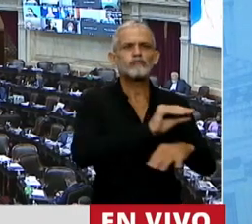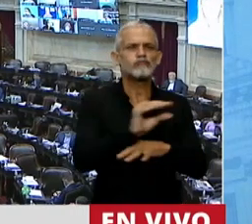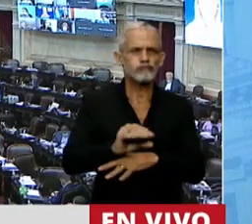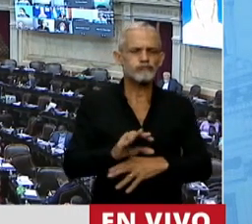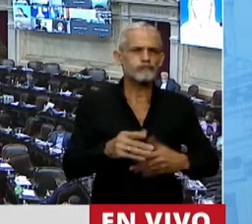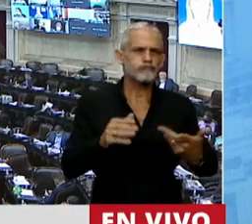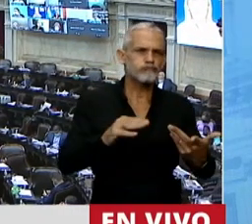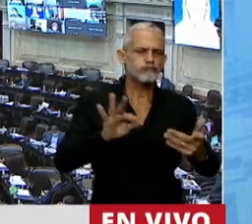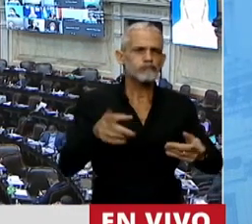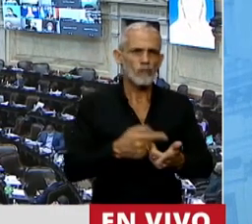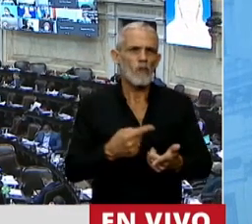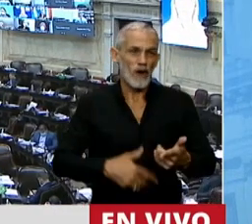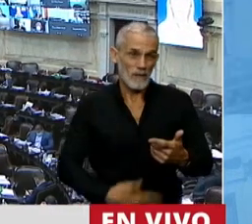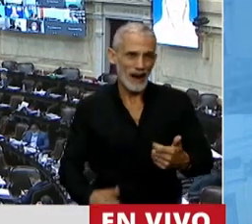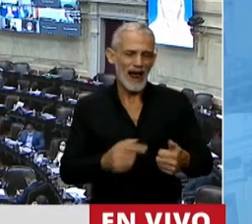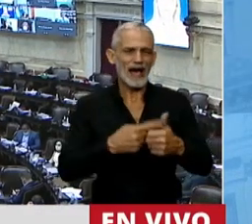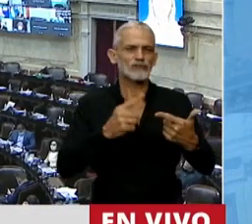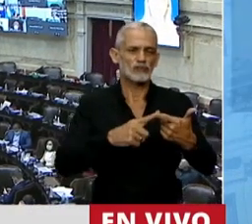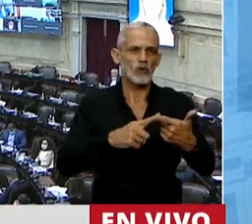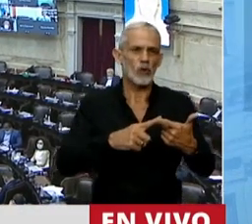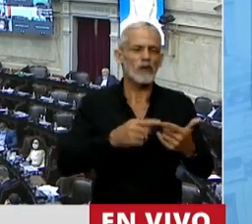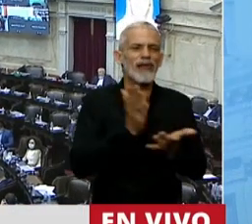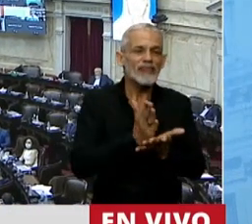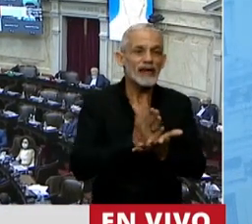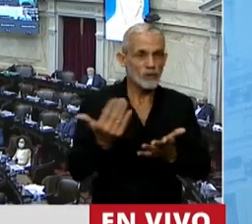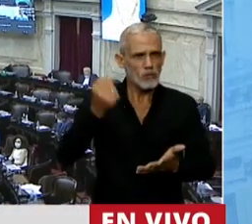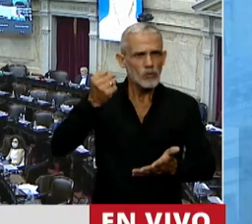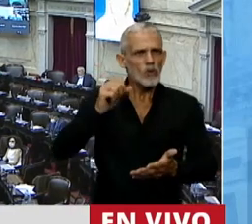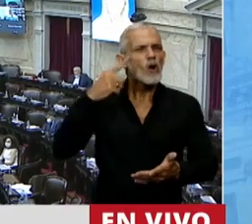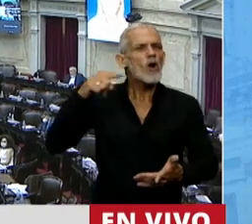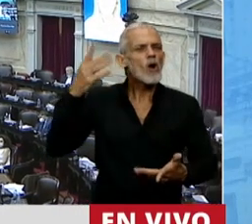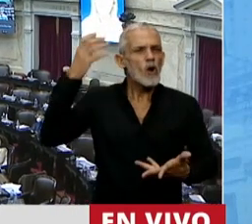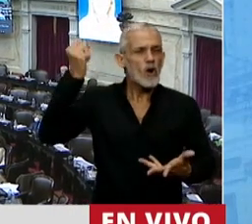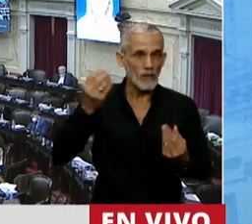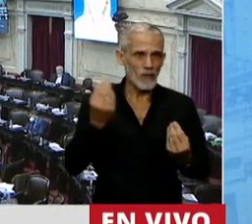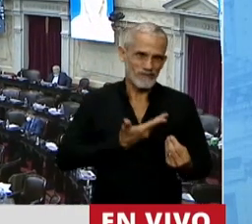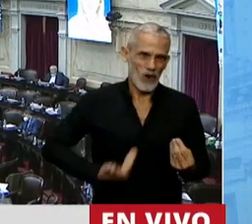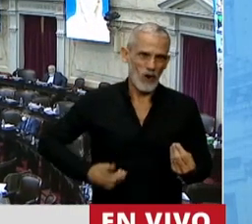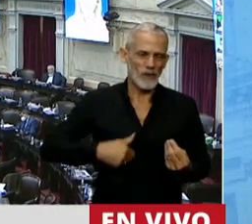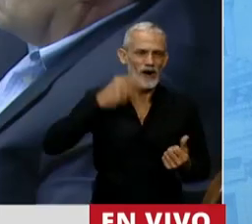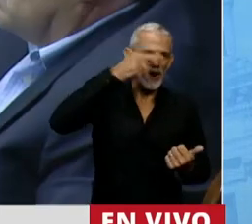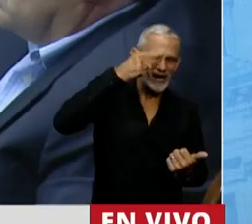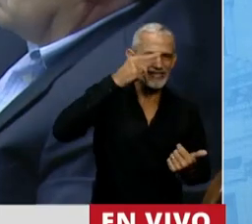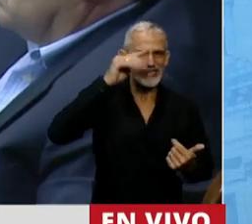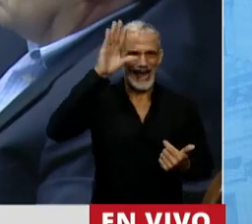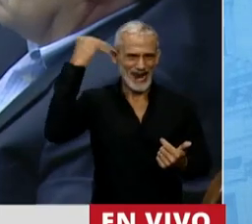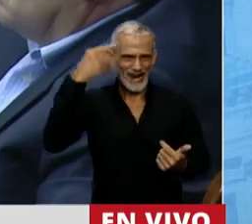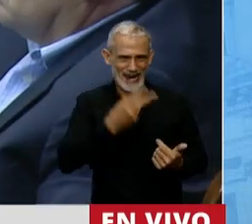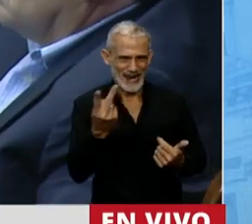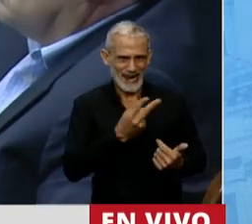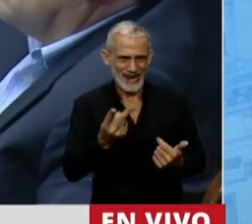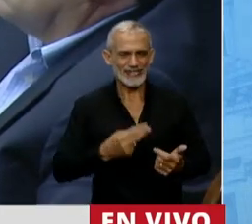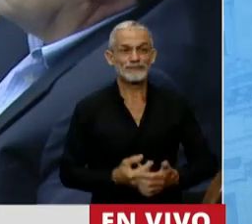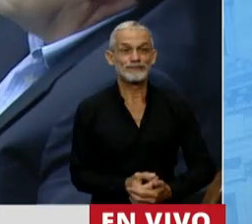embarazo, con la asignación universal por hijo, derechos obtenidos gracias a los gobiernos de Néstor y Cristina, y